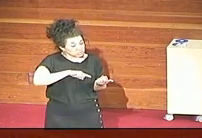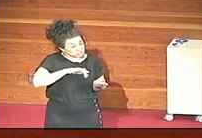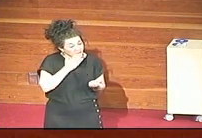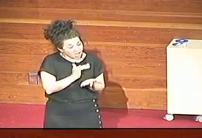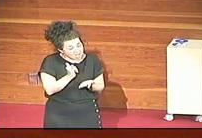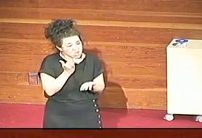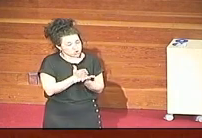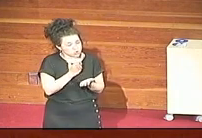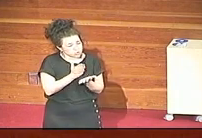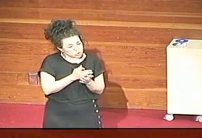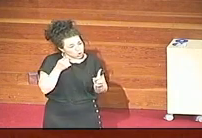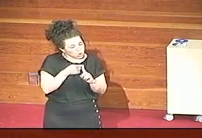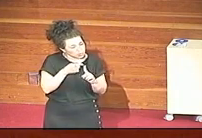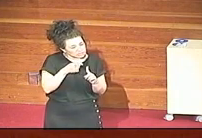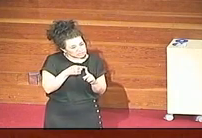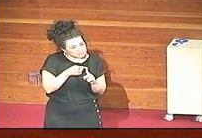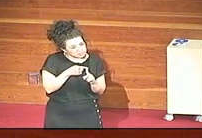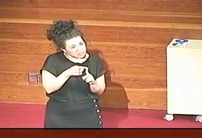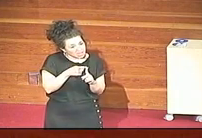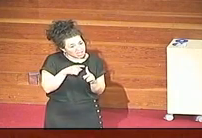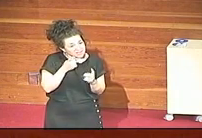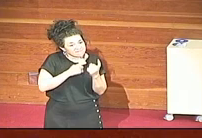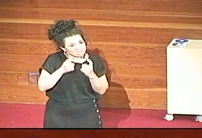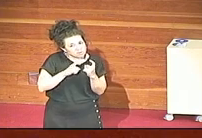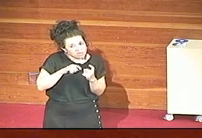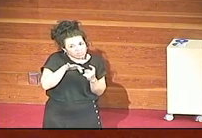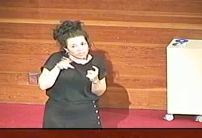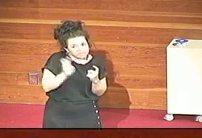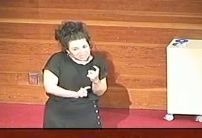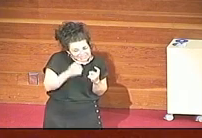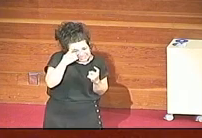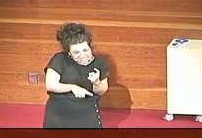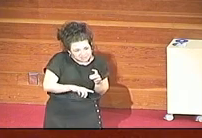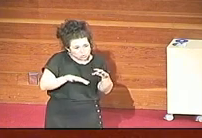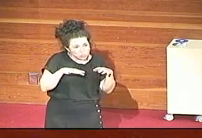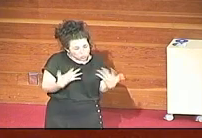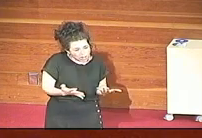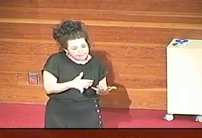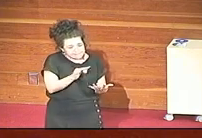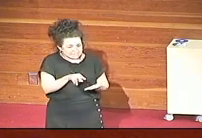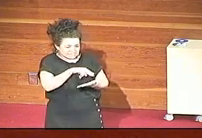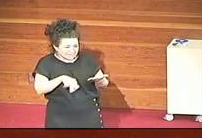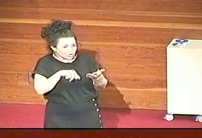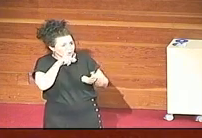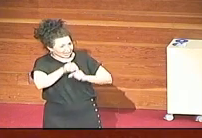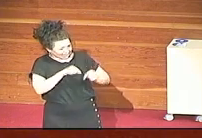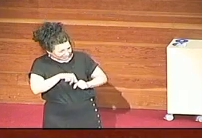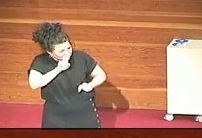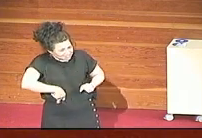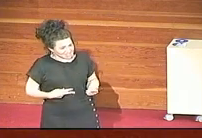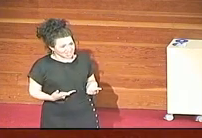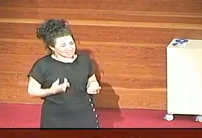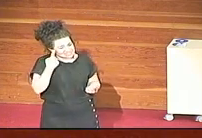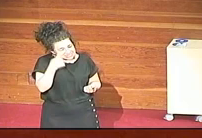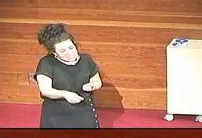identificar las fuentes de información y hacerles un poco ser lectores críticos y que sepan bueno pues como